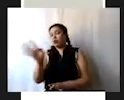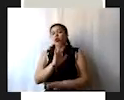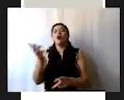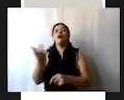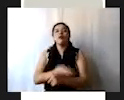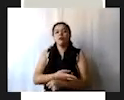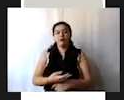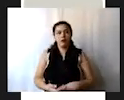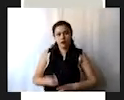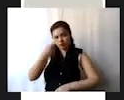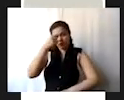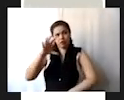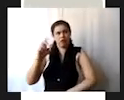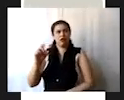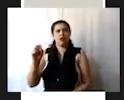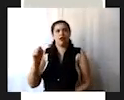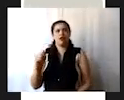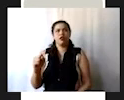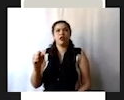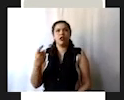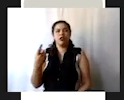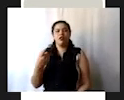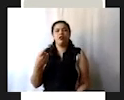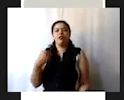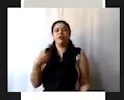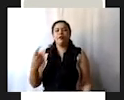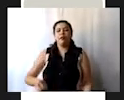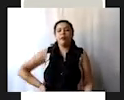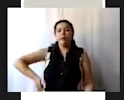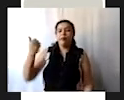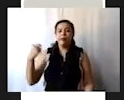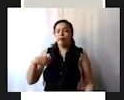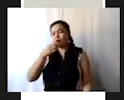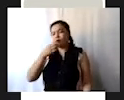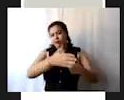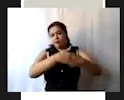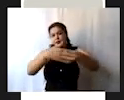sucediendo con los ODS. Es la primera vez que sí se le hace un llamado otra vez